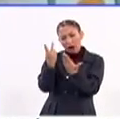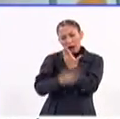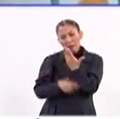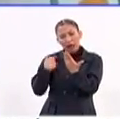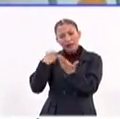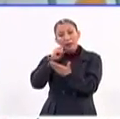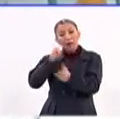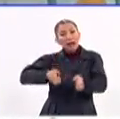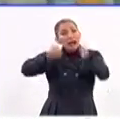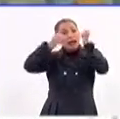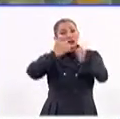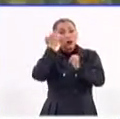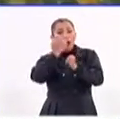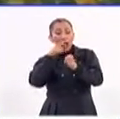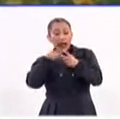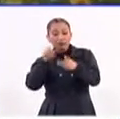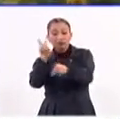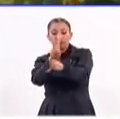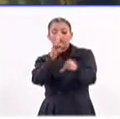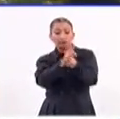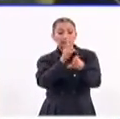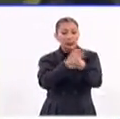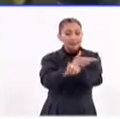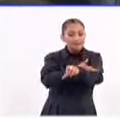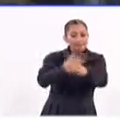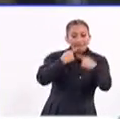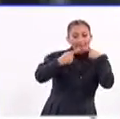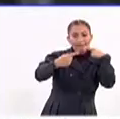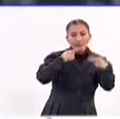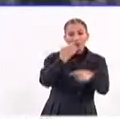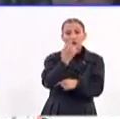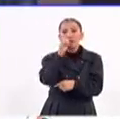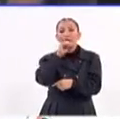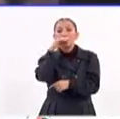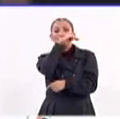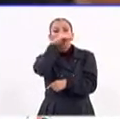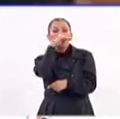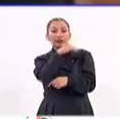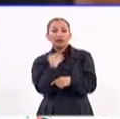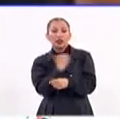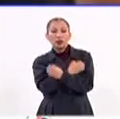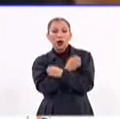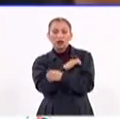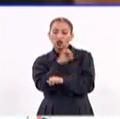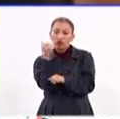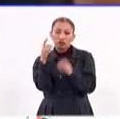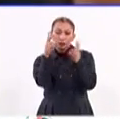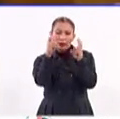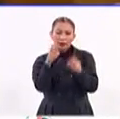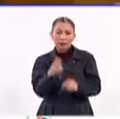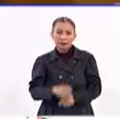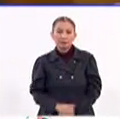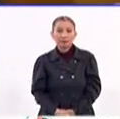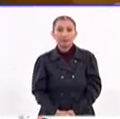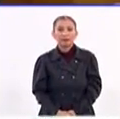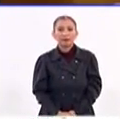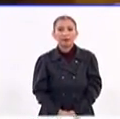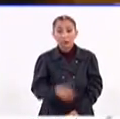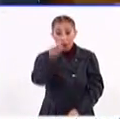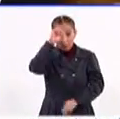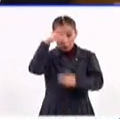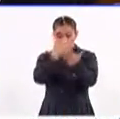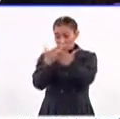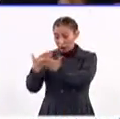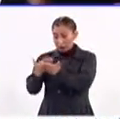a la infraestructura educativa, la supervisión y gestión escolar, así como la gratuidad de la educación, entre otros. Las propuestas